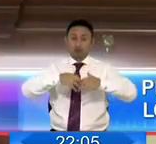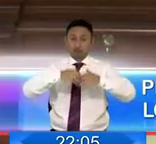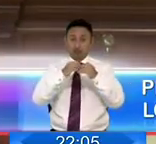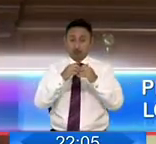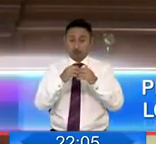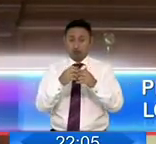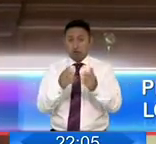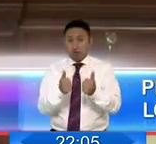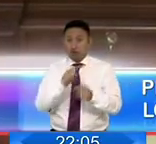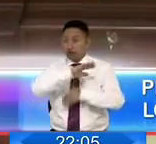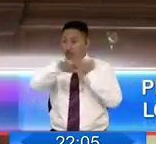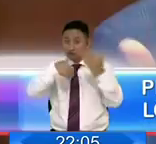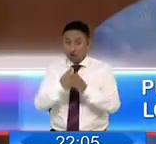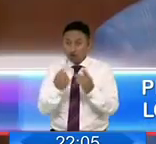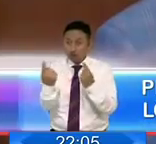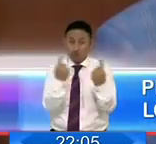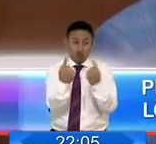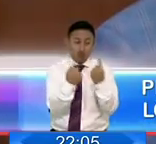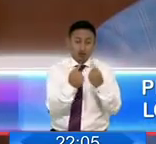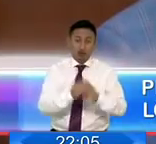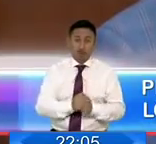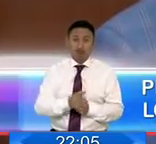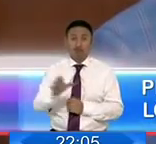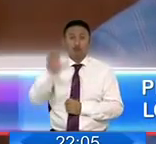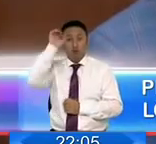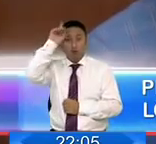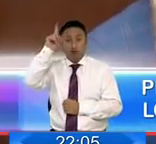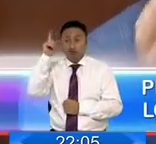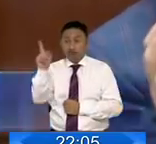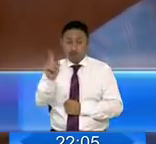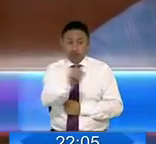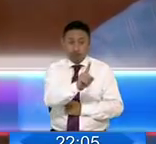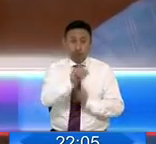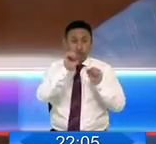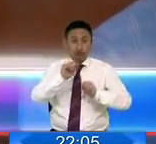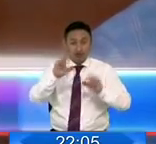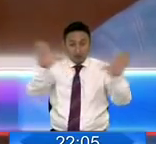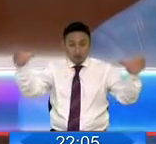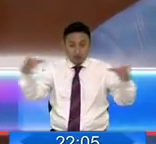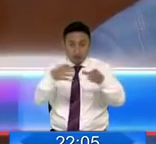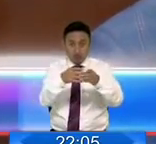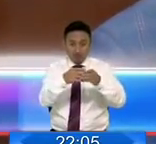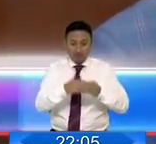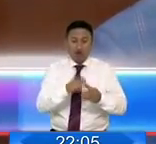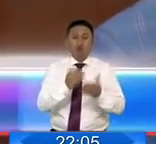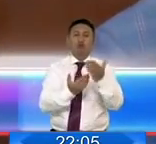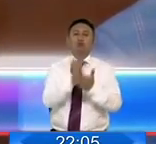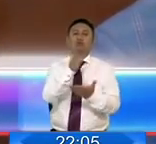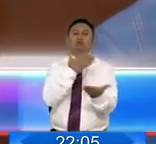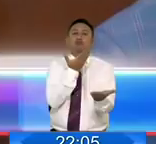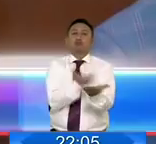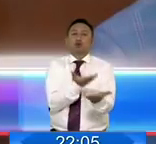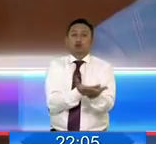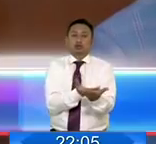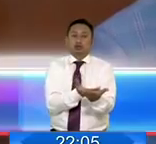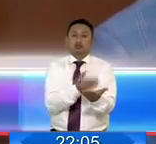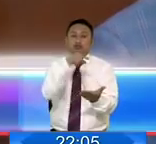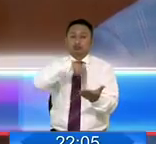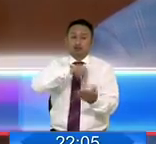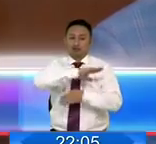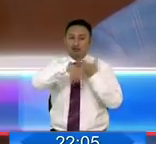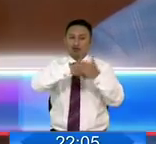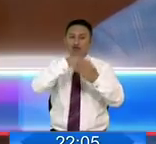escuchar a todos los sectores. Recoger sus puntos de vista y tener una propuesta única en función de ese país mejor que